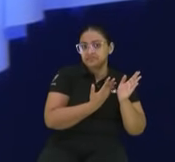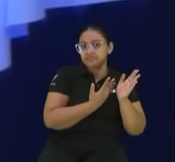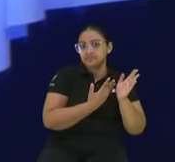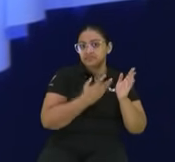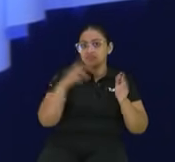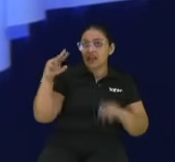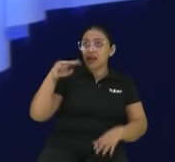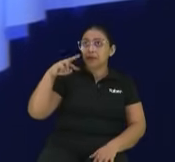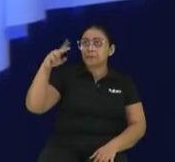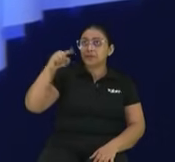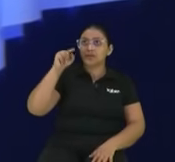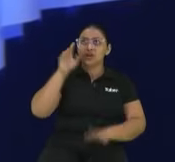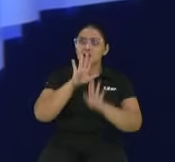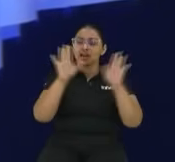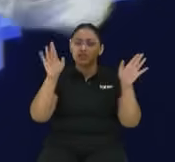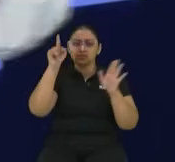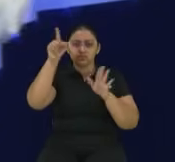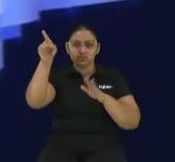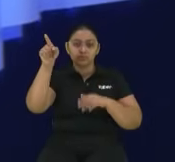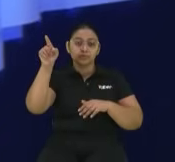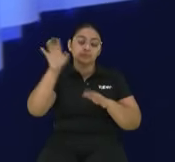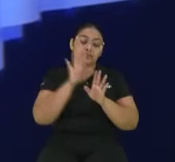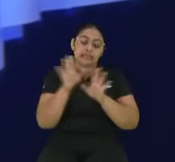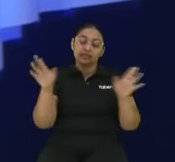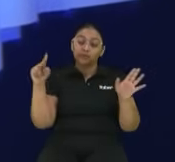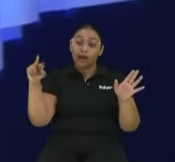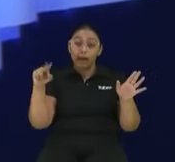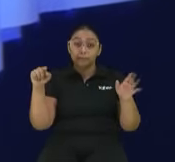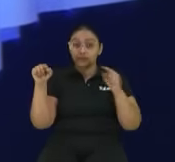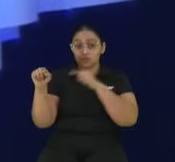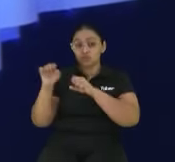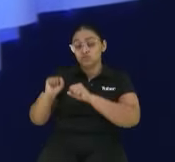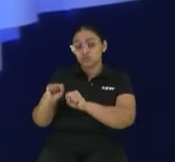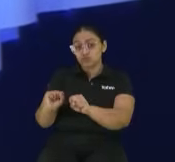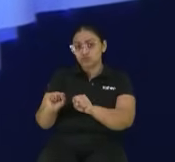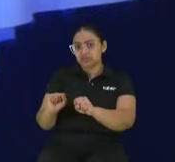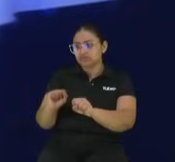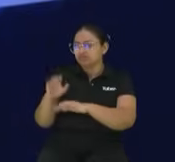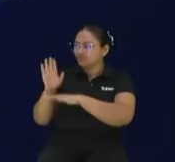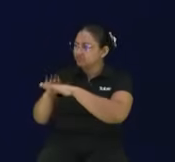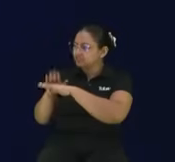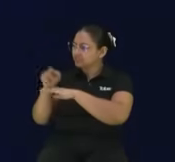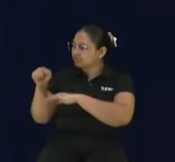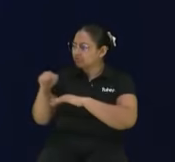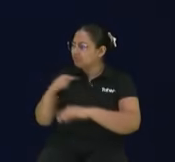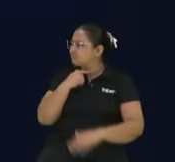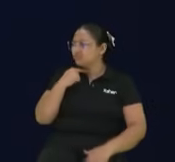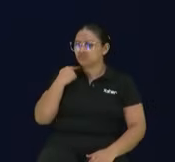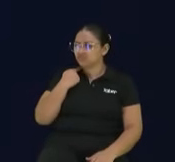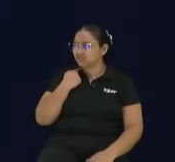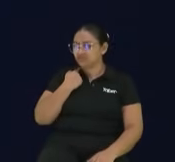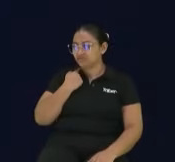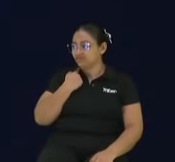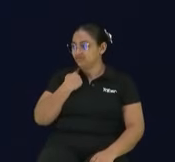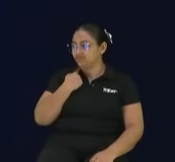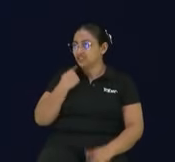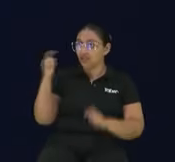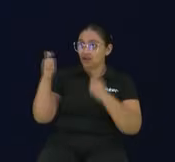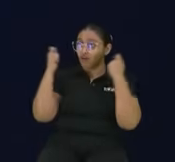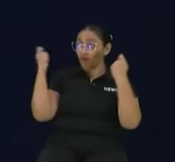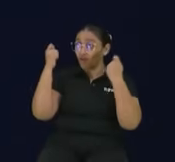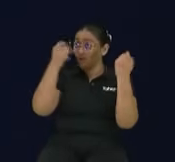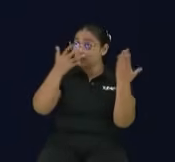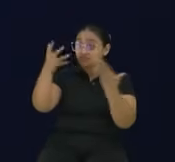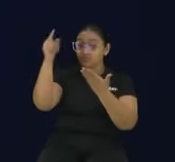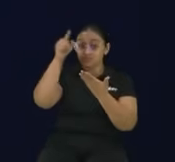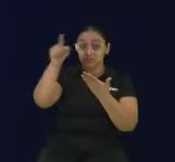había muerto y le dijo Mira fulano está muerto y él dijo esta enfermedad no es de muerte es para qué dijo para la gloria de Dios alguien recibe esta palabra el